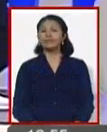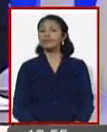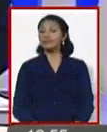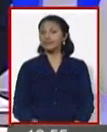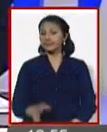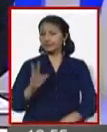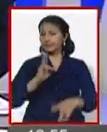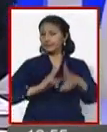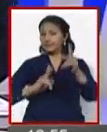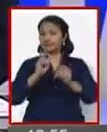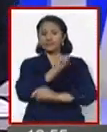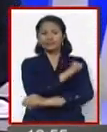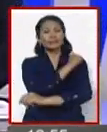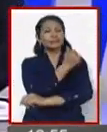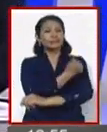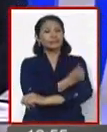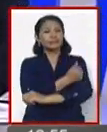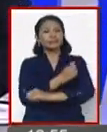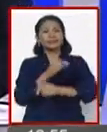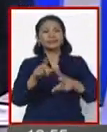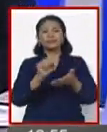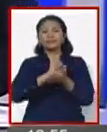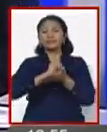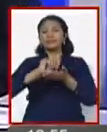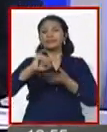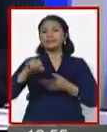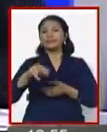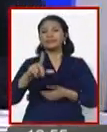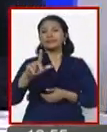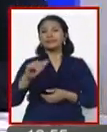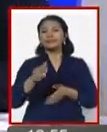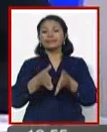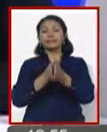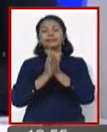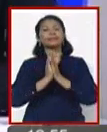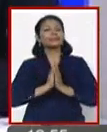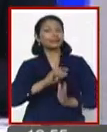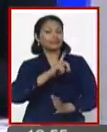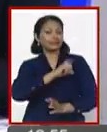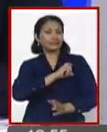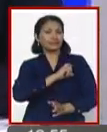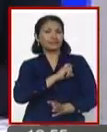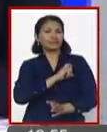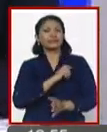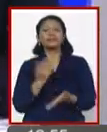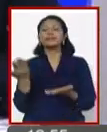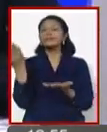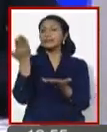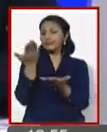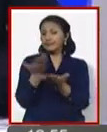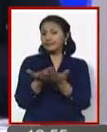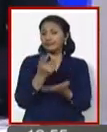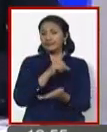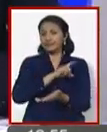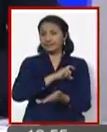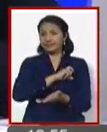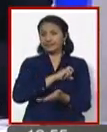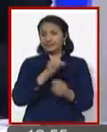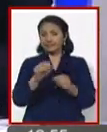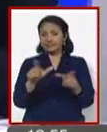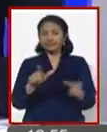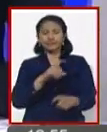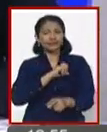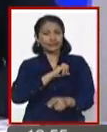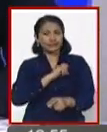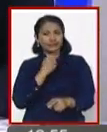Bueno, pero los vecinos y las autoridades del municipio de San Julián han pedido al Comando Departamental de la Policía el retorno de los uniformados a este municipio.